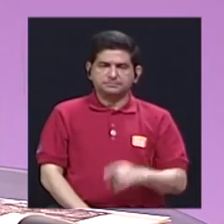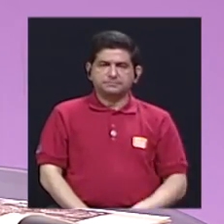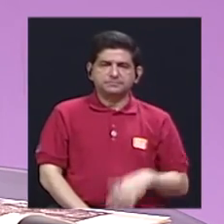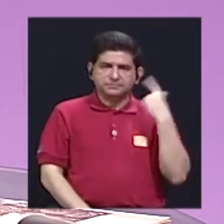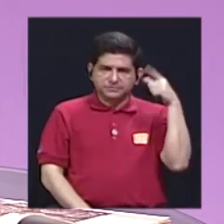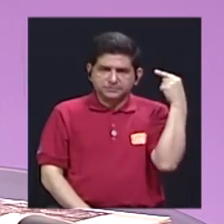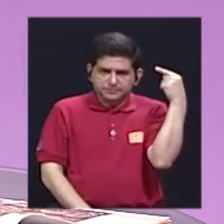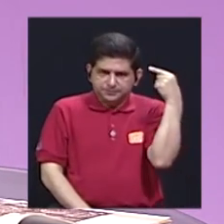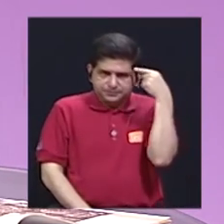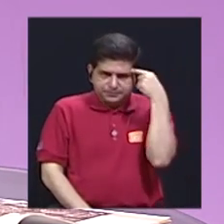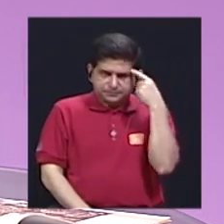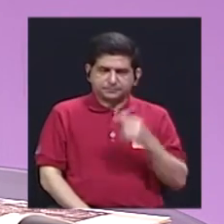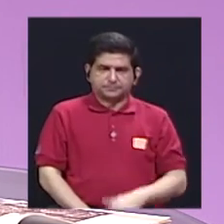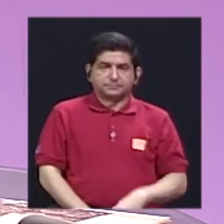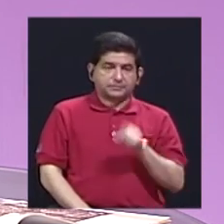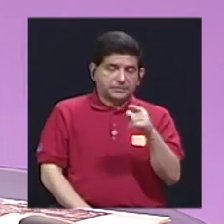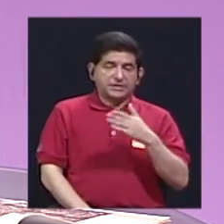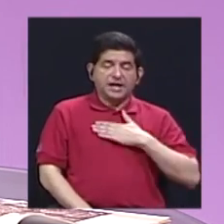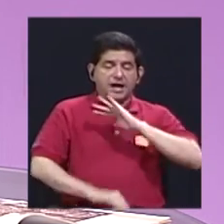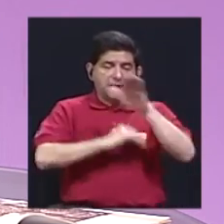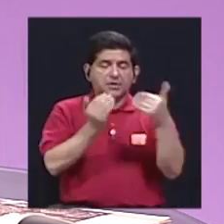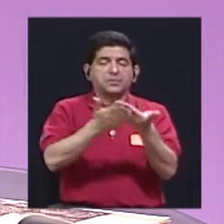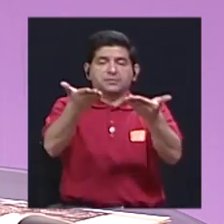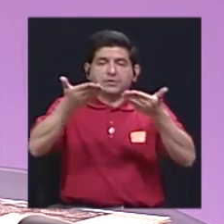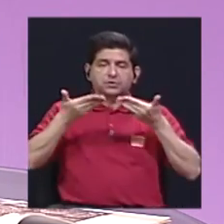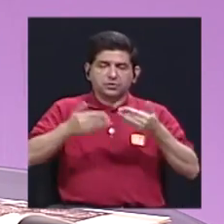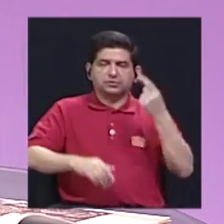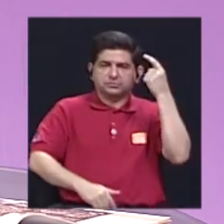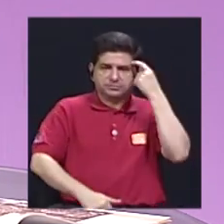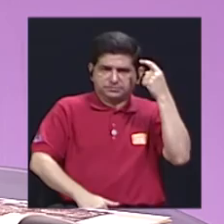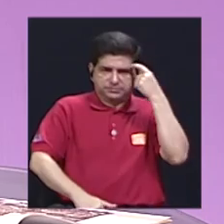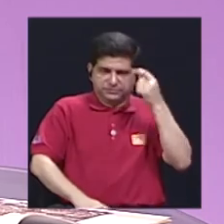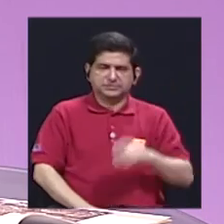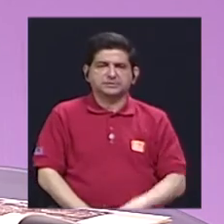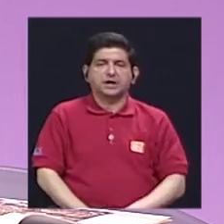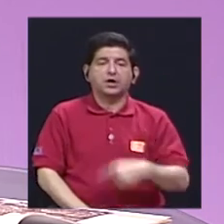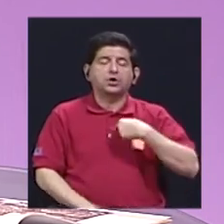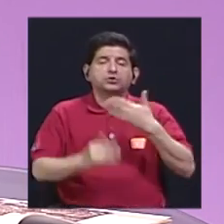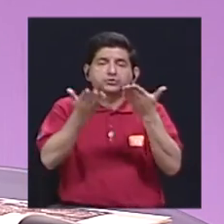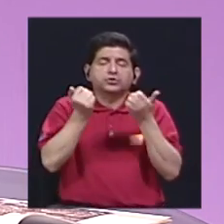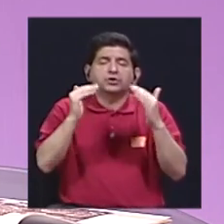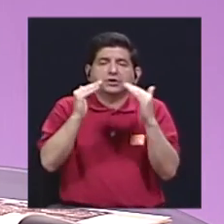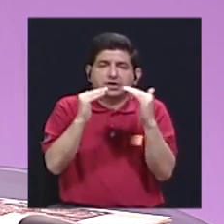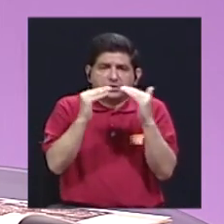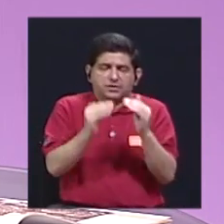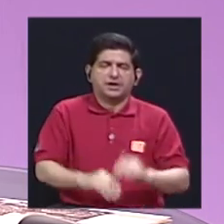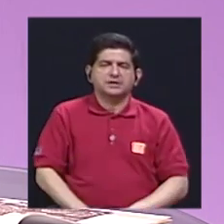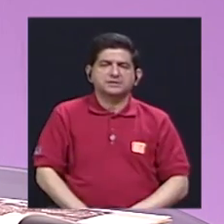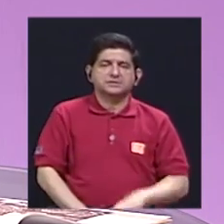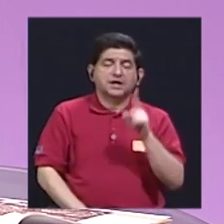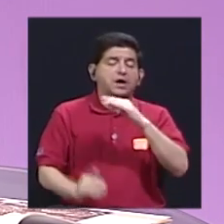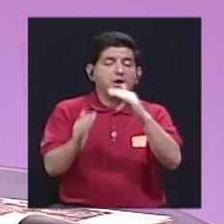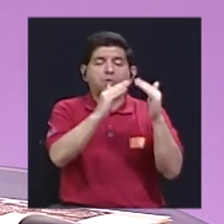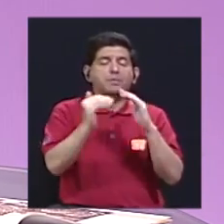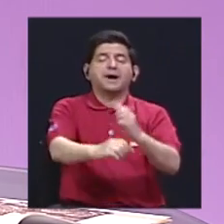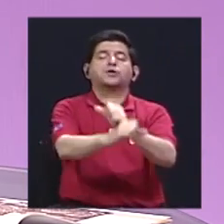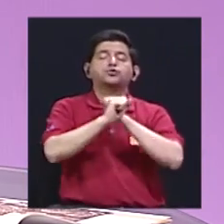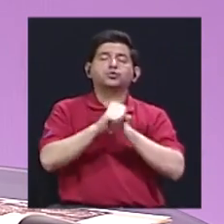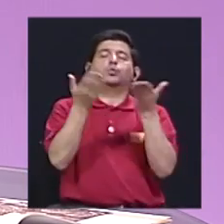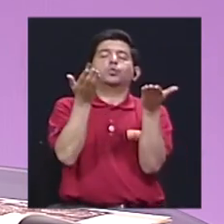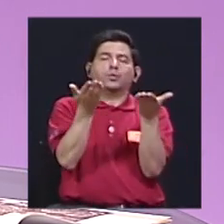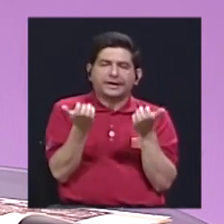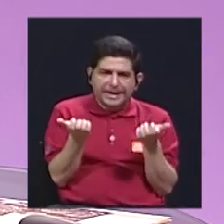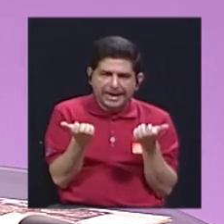el estado y el gobierno me de todo sino pensar es que yo quiero una vivienda y quiero vivir en un barrio seguro